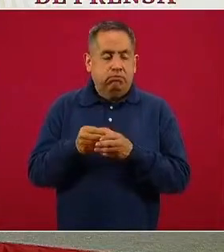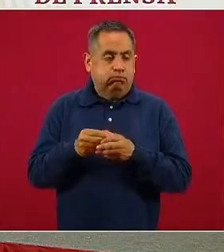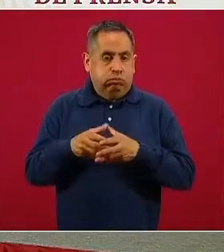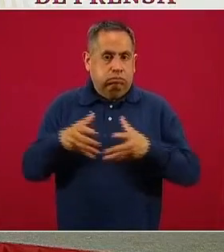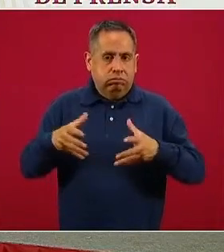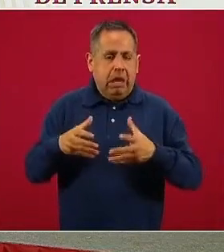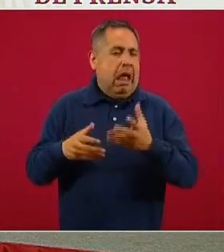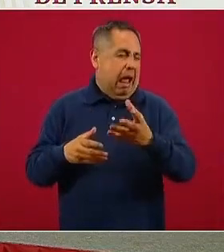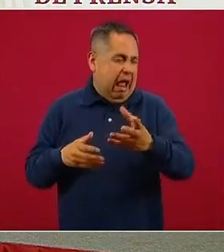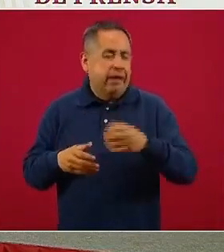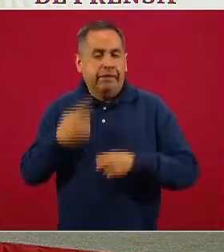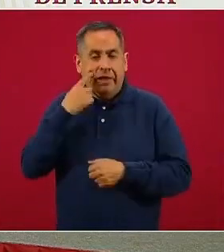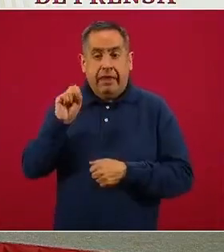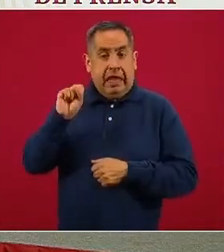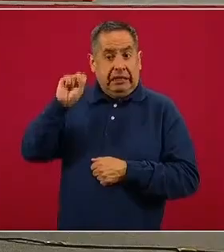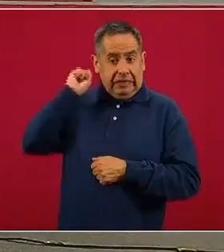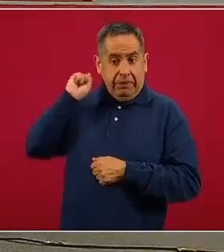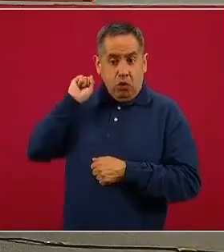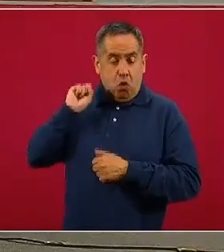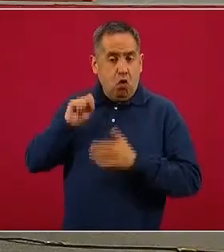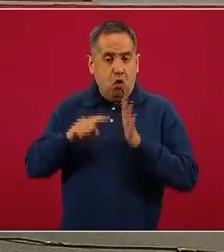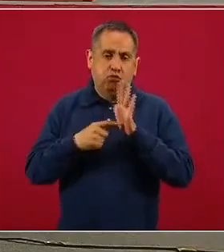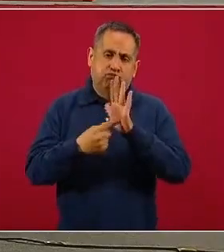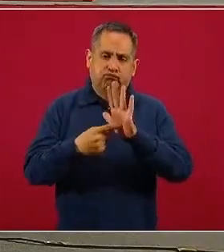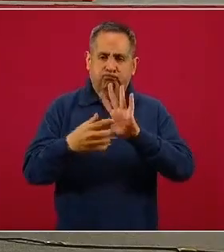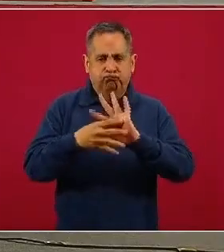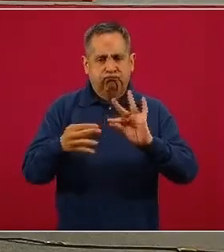el día sábado que presentamos esta